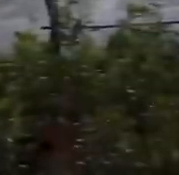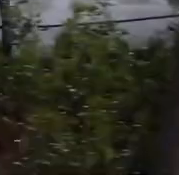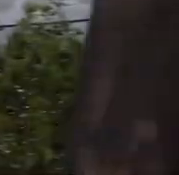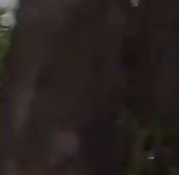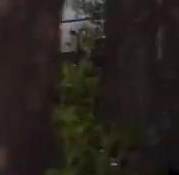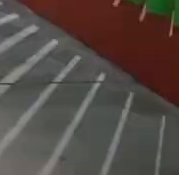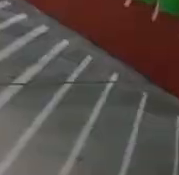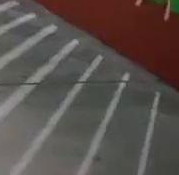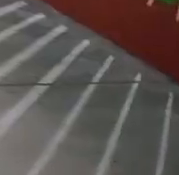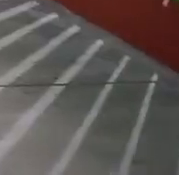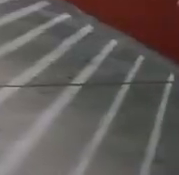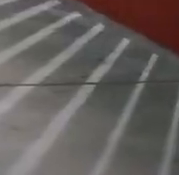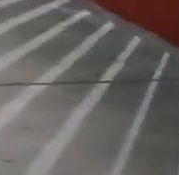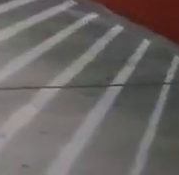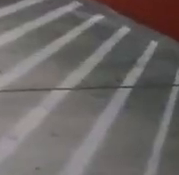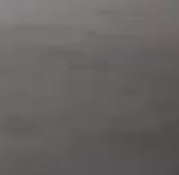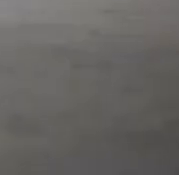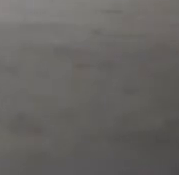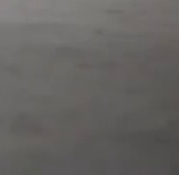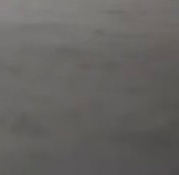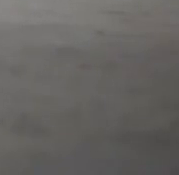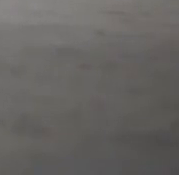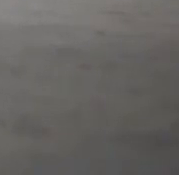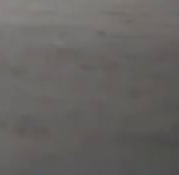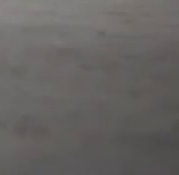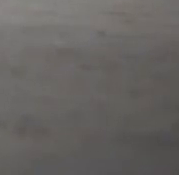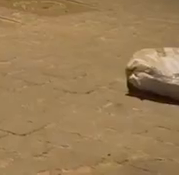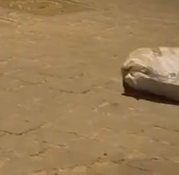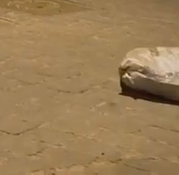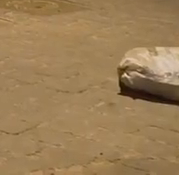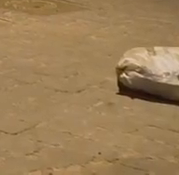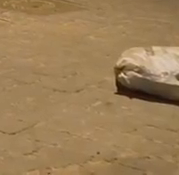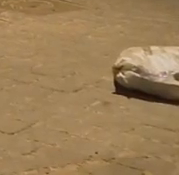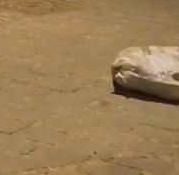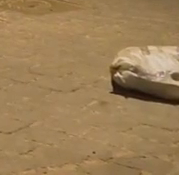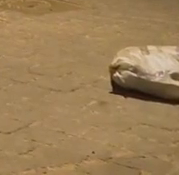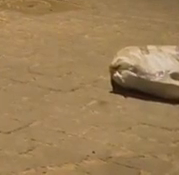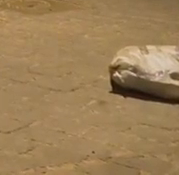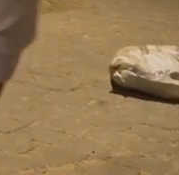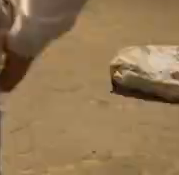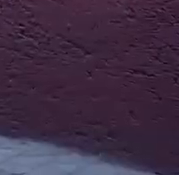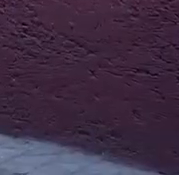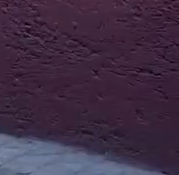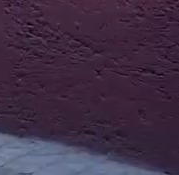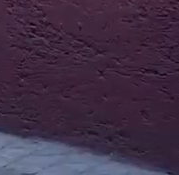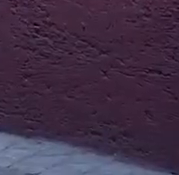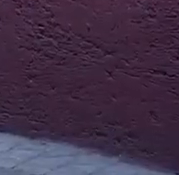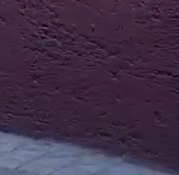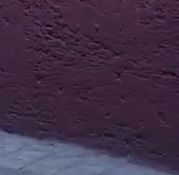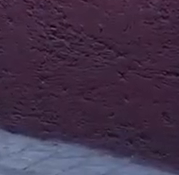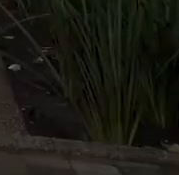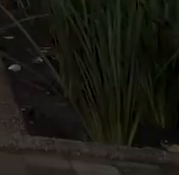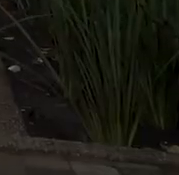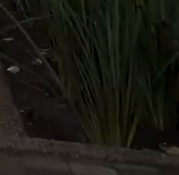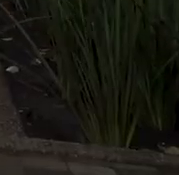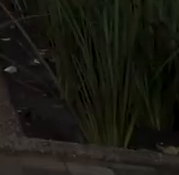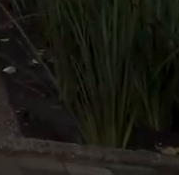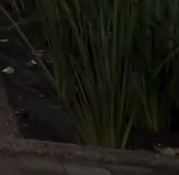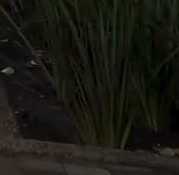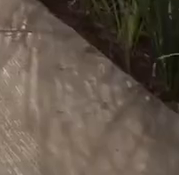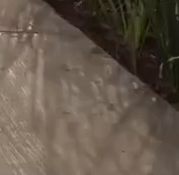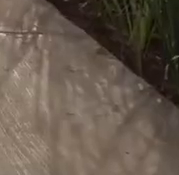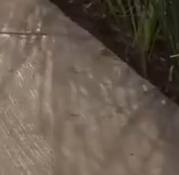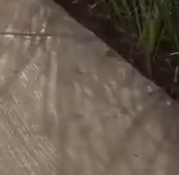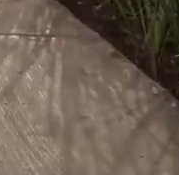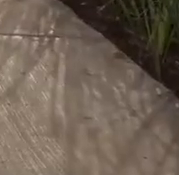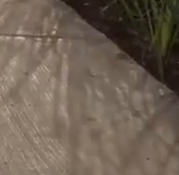pueden caminar, salir a pasear con seguridad. Si una mujer y una niña pueden caminar seguras, cualquier